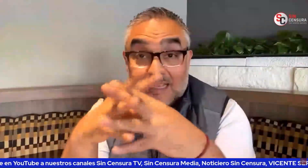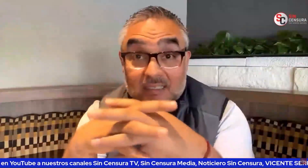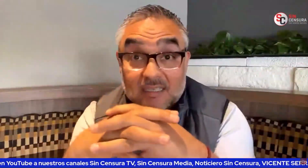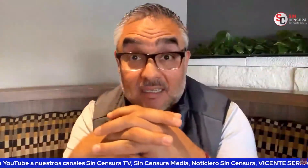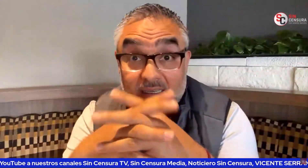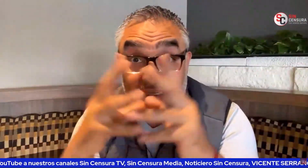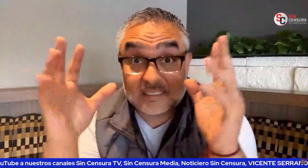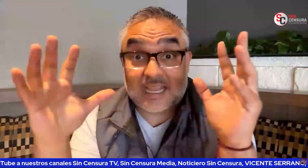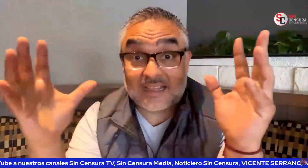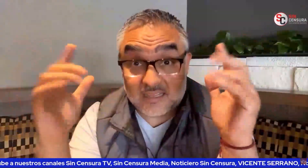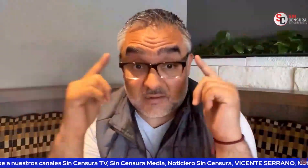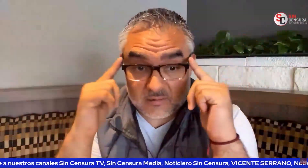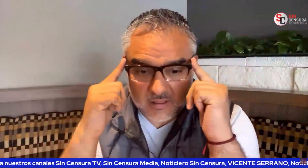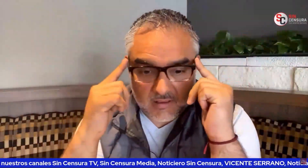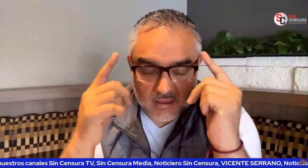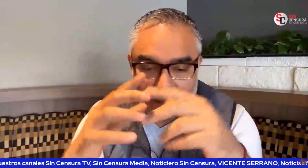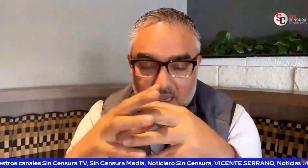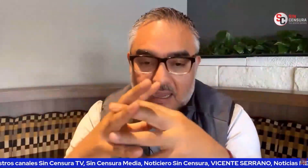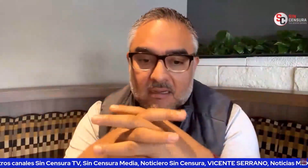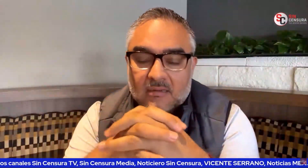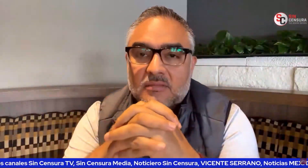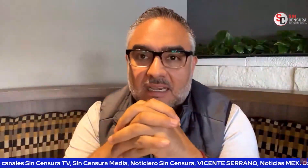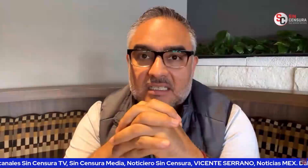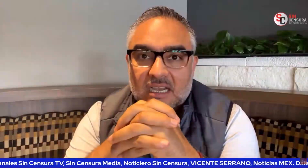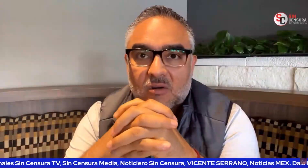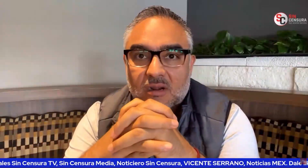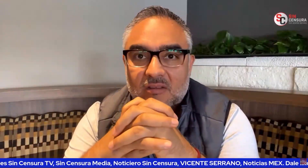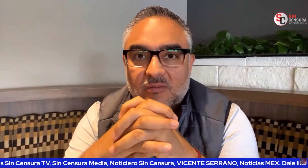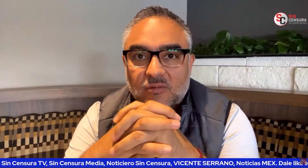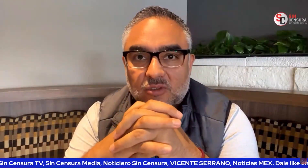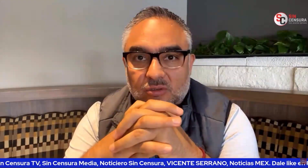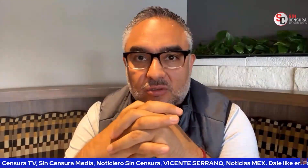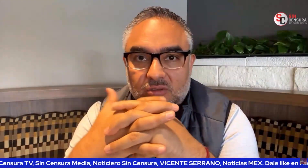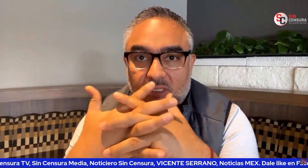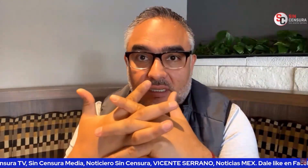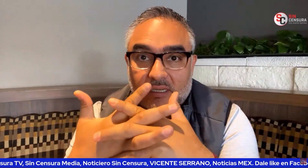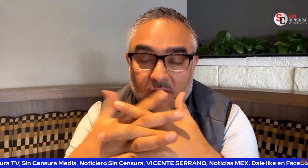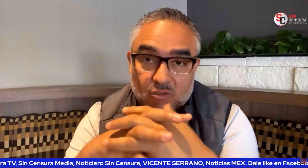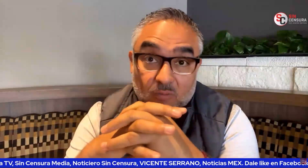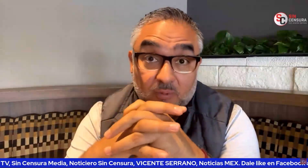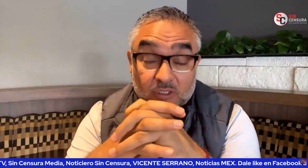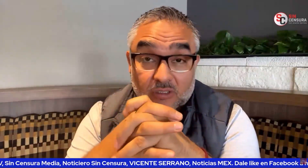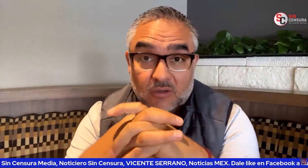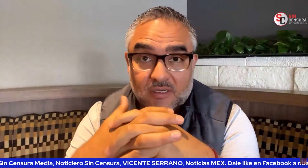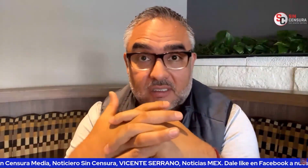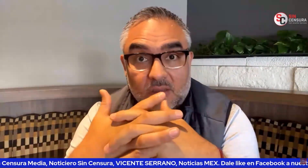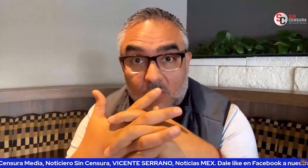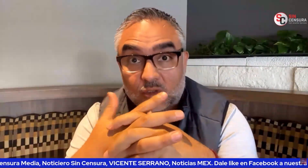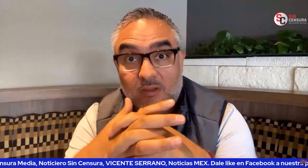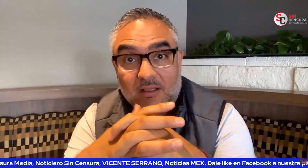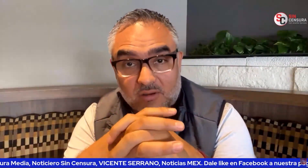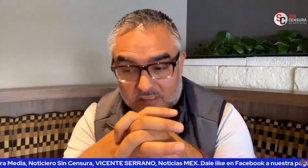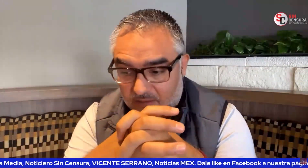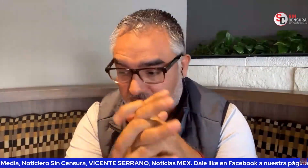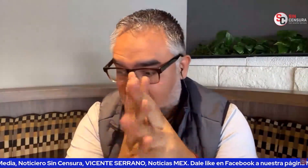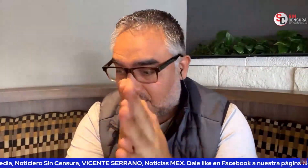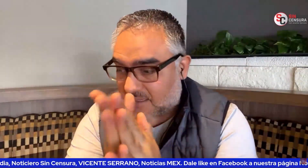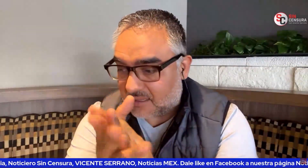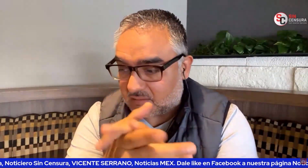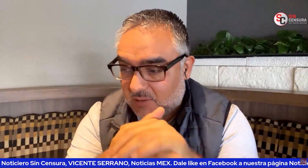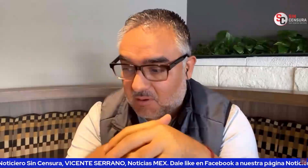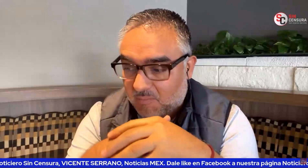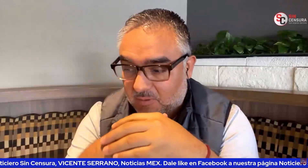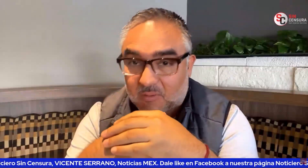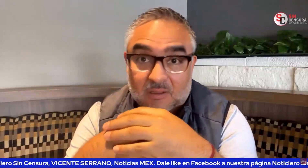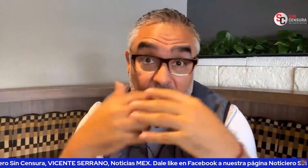torno a este escándalo del que se han colgado muchos de los opositores y de los odiadores del